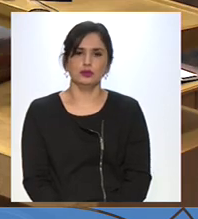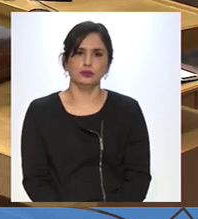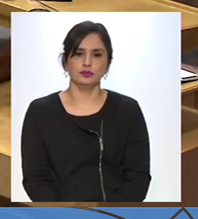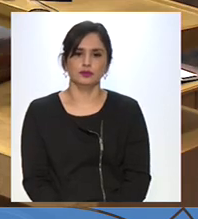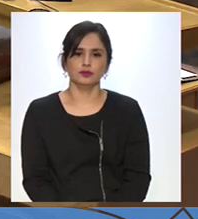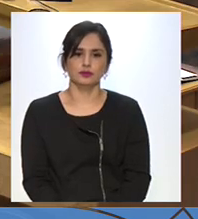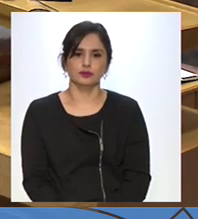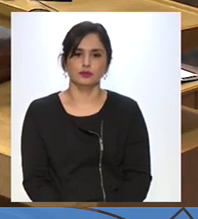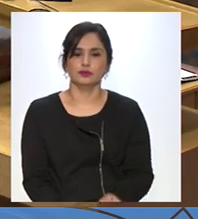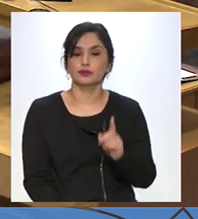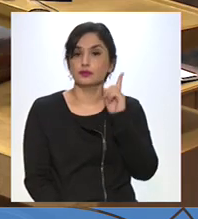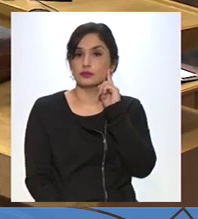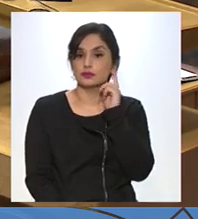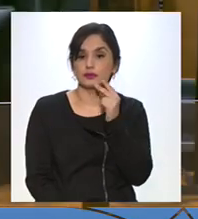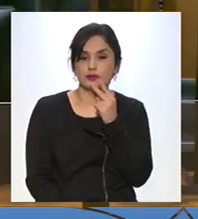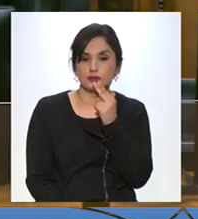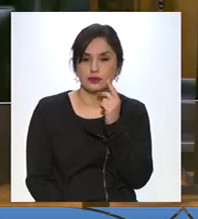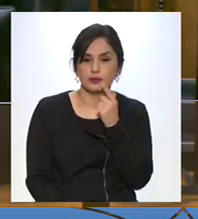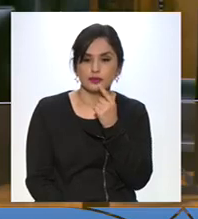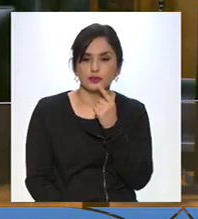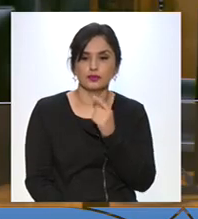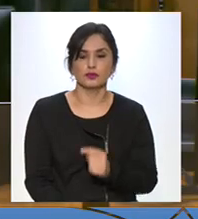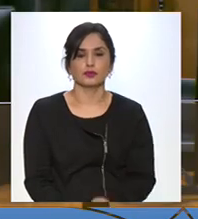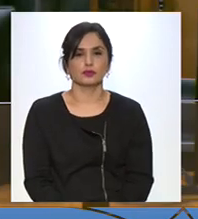Tiempo, micrófono al senador Monte.